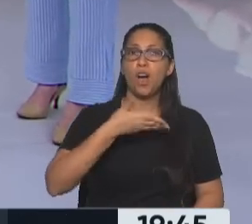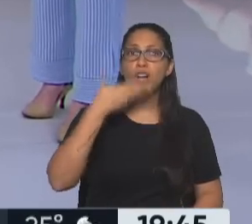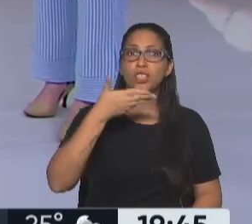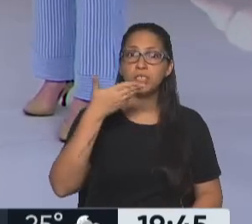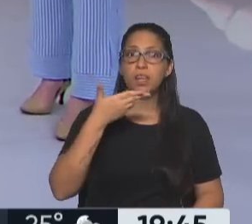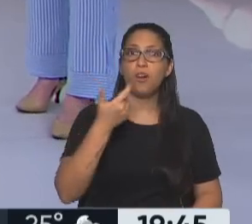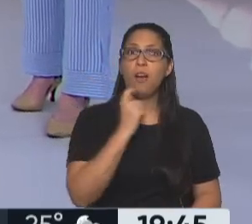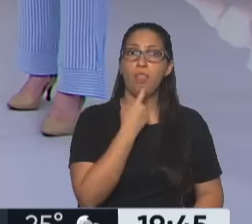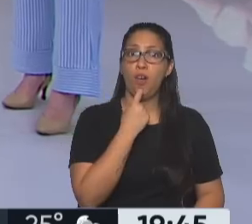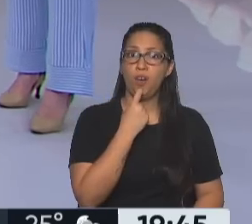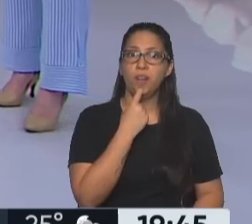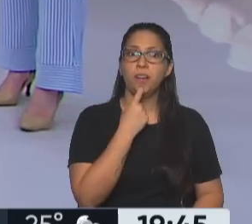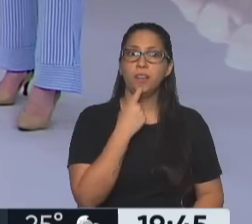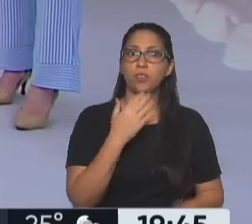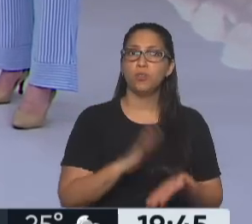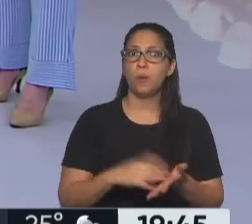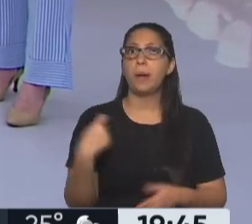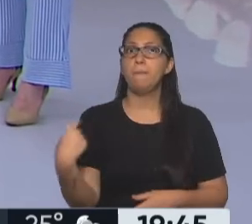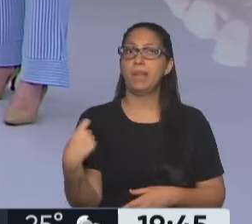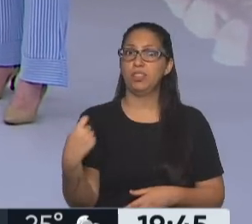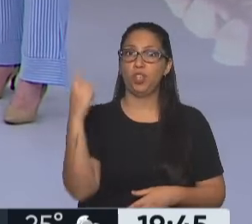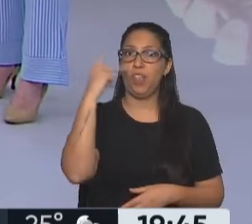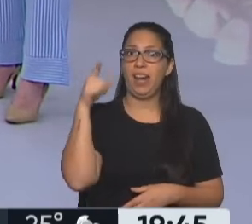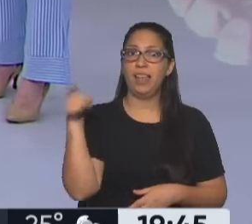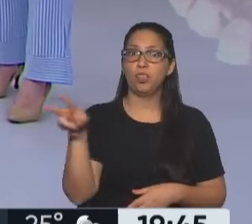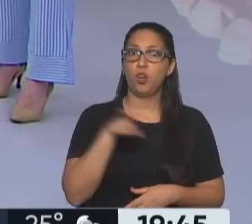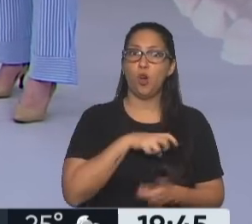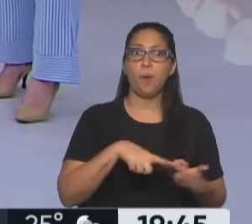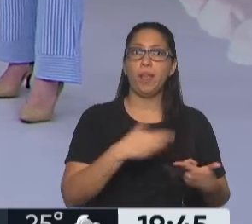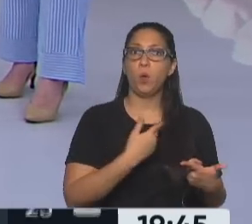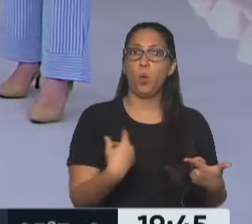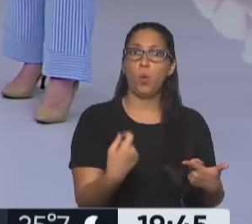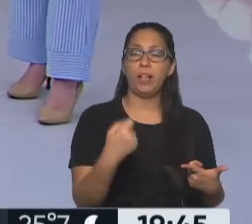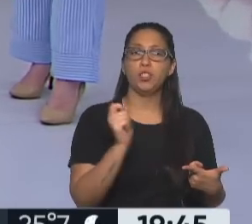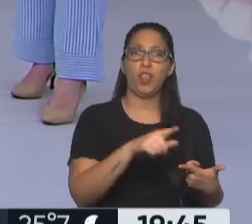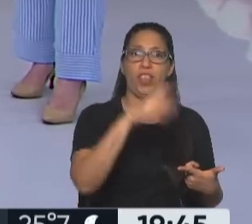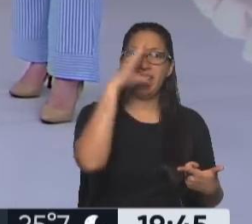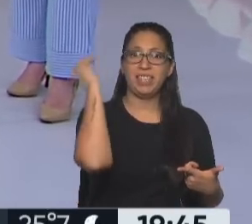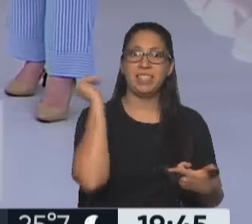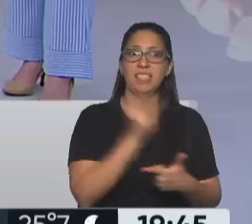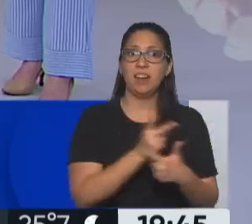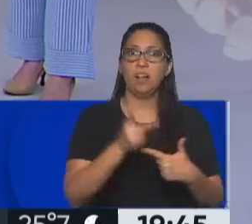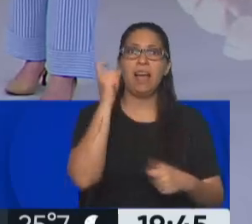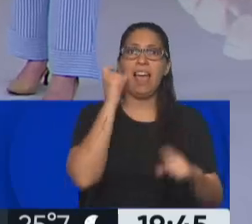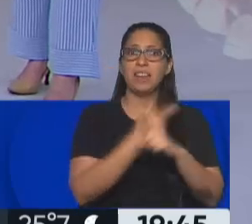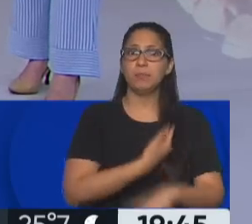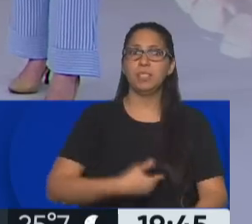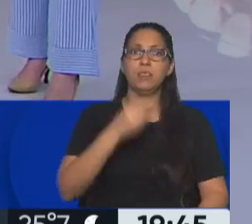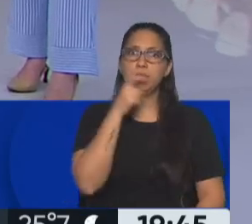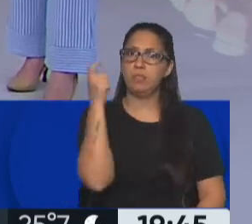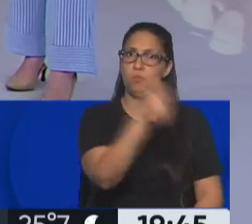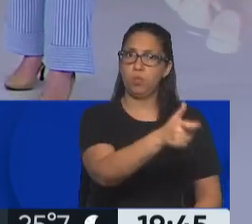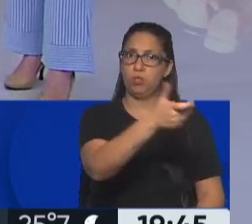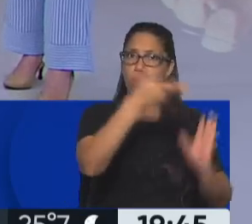Adorni sobre la jubilación de privilegio y la pensión de Cristina Fernández de Kirchner, la exmandataria le respondió al presidente